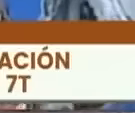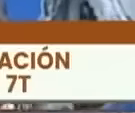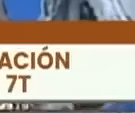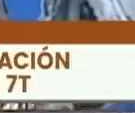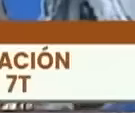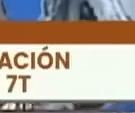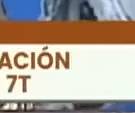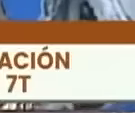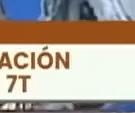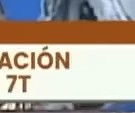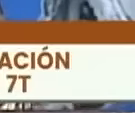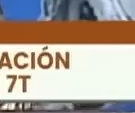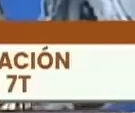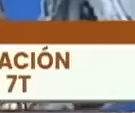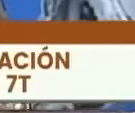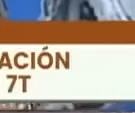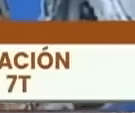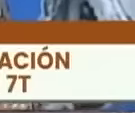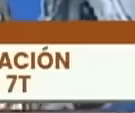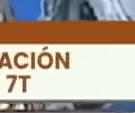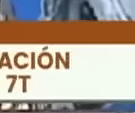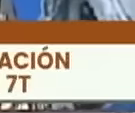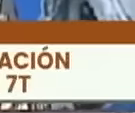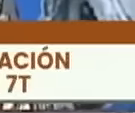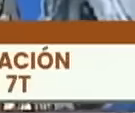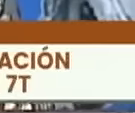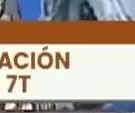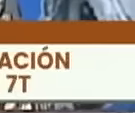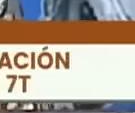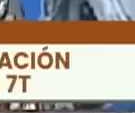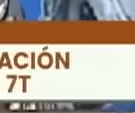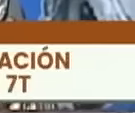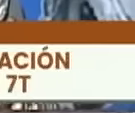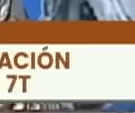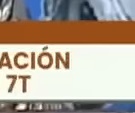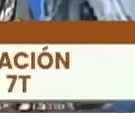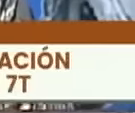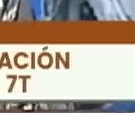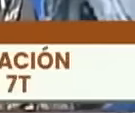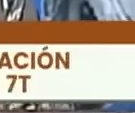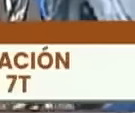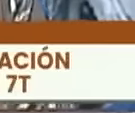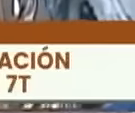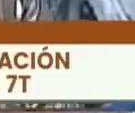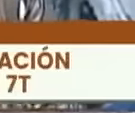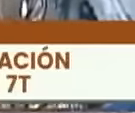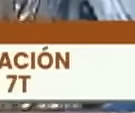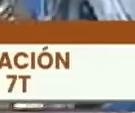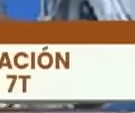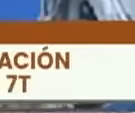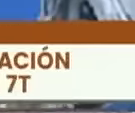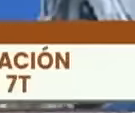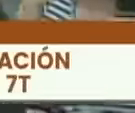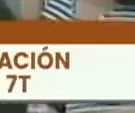estamos completamente a la disposición para seguir avanzando. Sigamos construyendo patria.